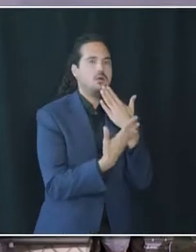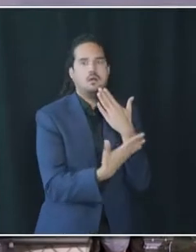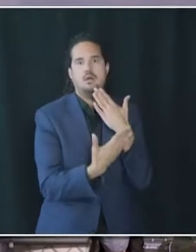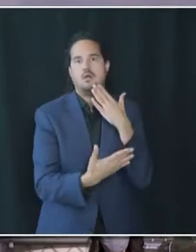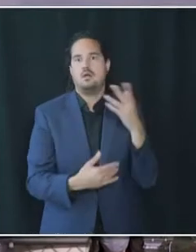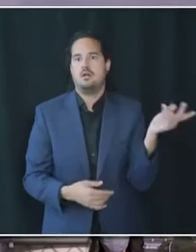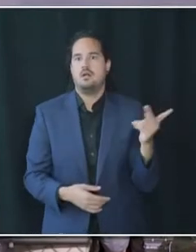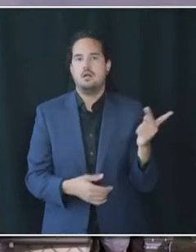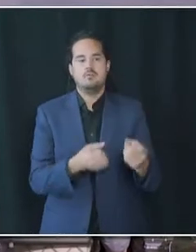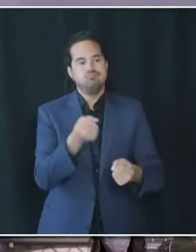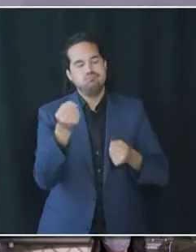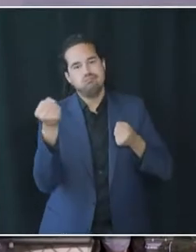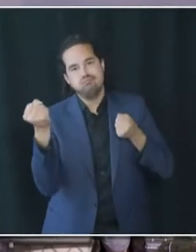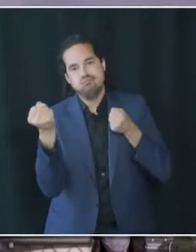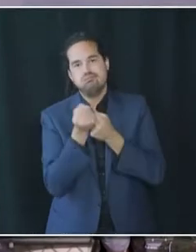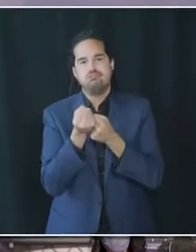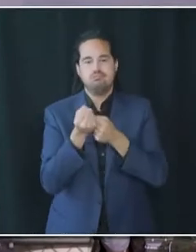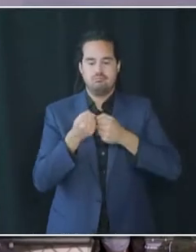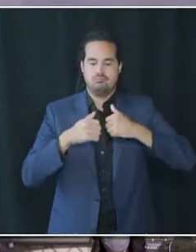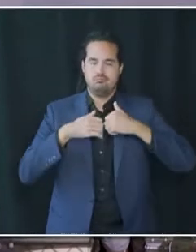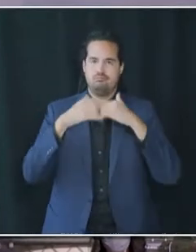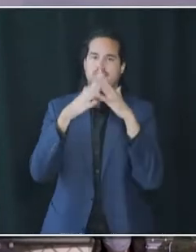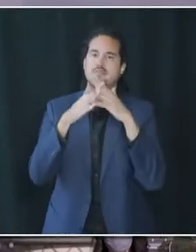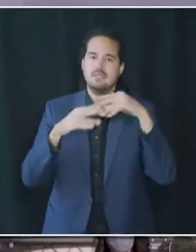ahora con gusto recibiré sus preguntas